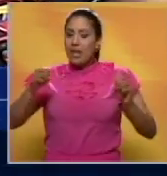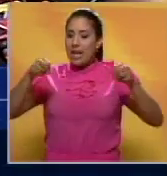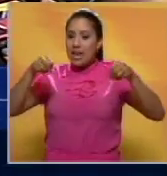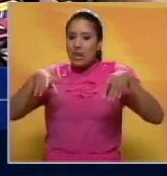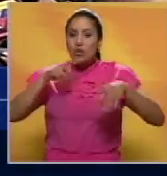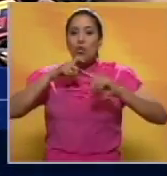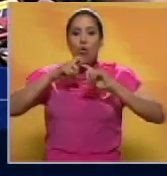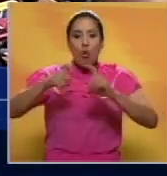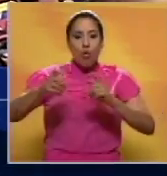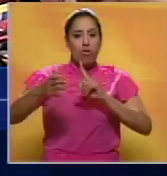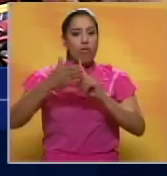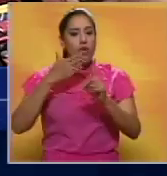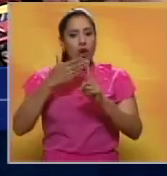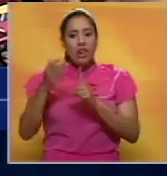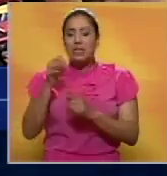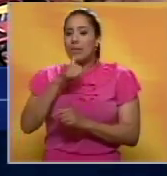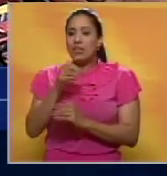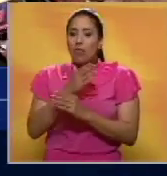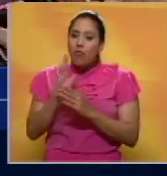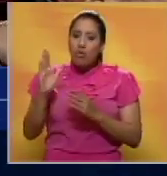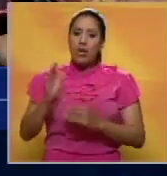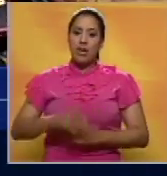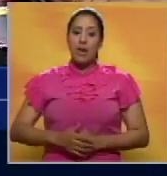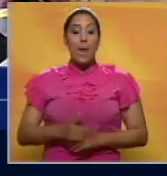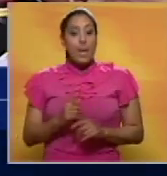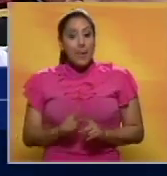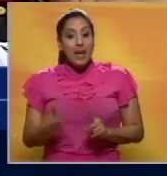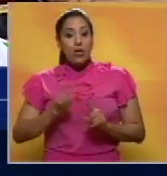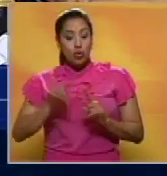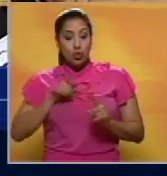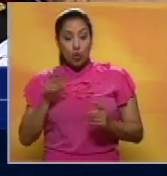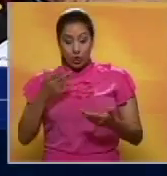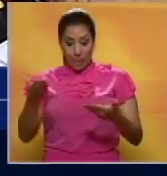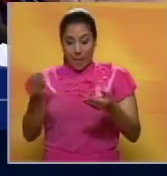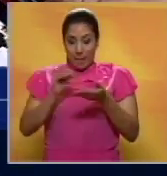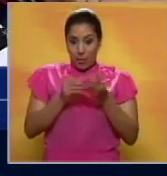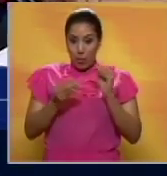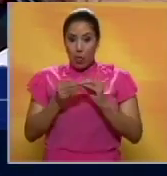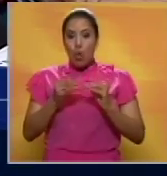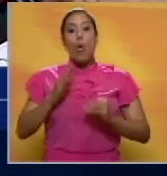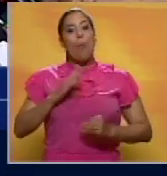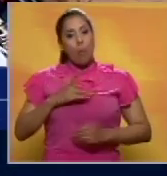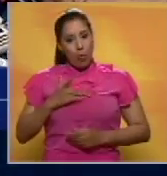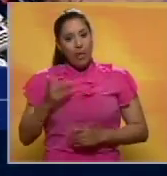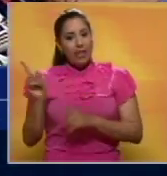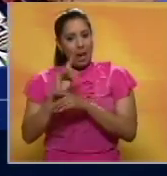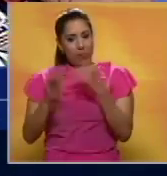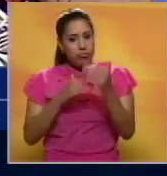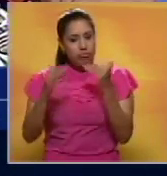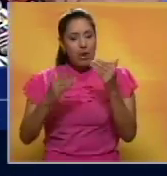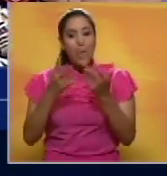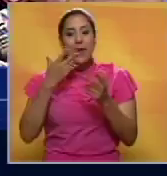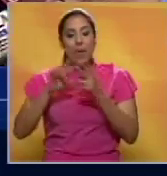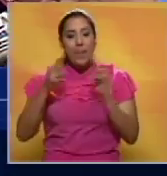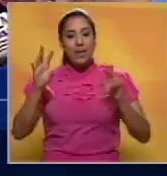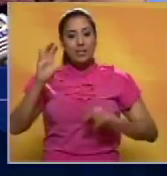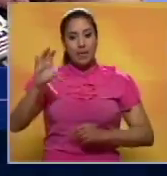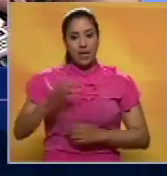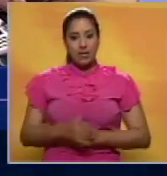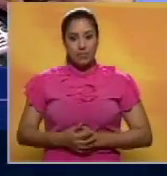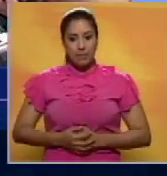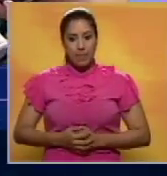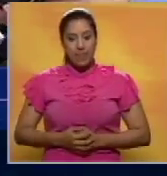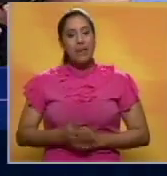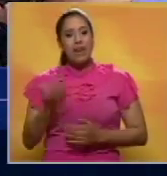renunciar al odio, a la violencia, a la intolerancia. Si retomamos esos documentos, podemos rápidamente retomar la paz en nuestro país. Ministro,